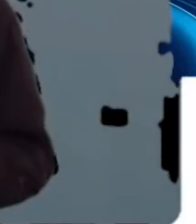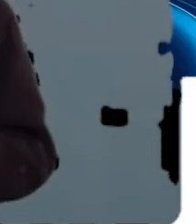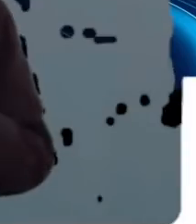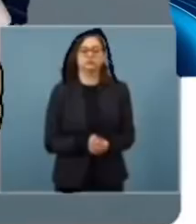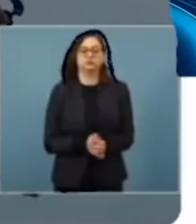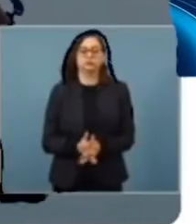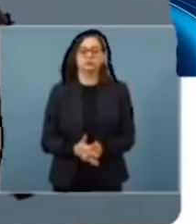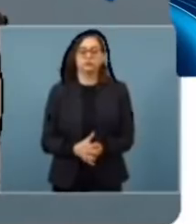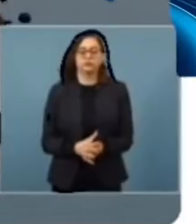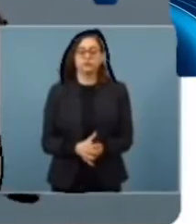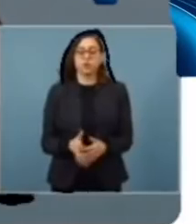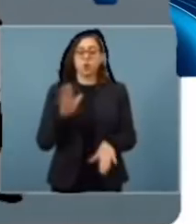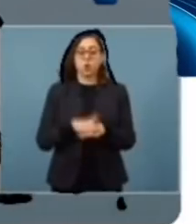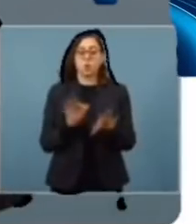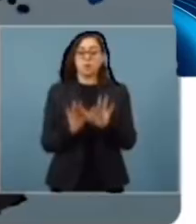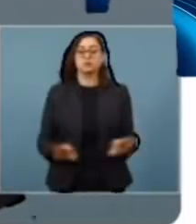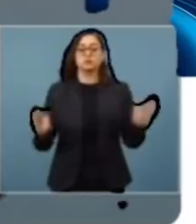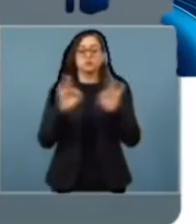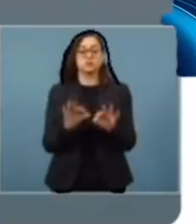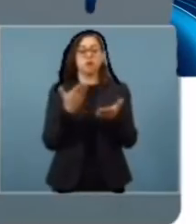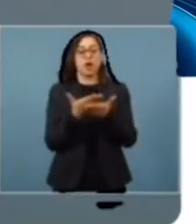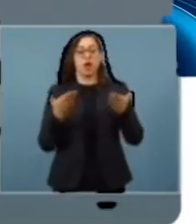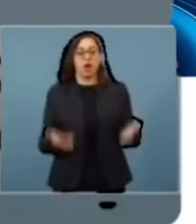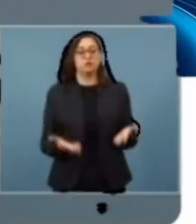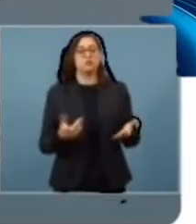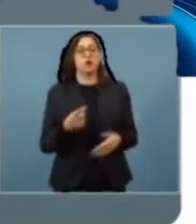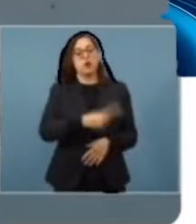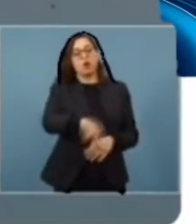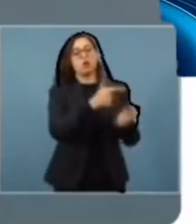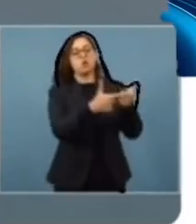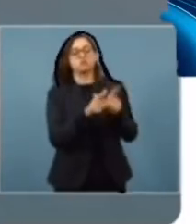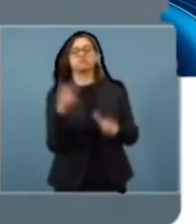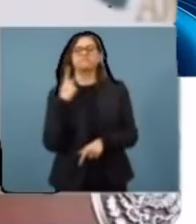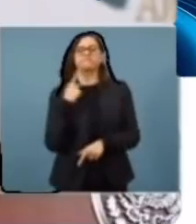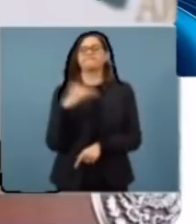dando cuenta de que es necesario que haya un cambio. Hace poco